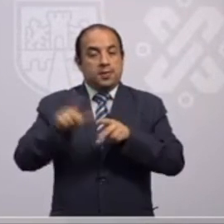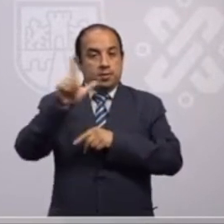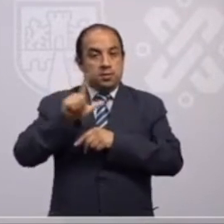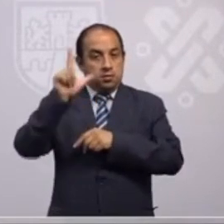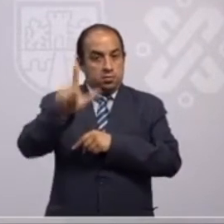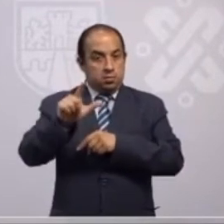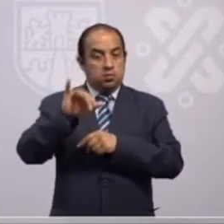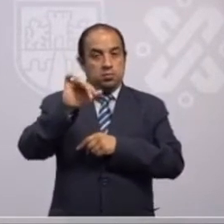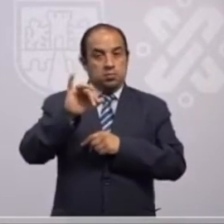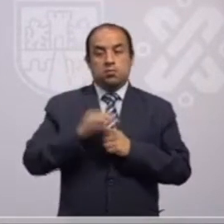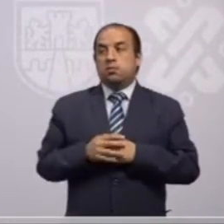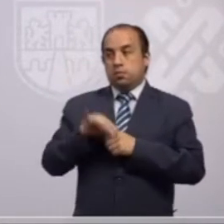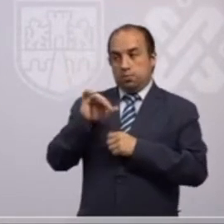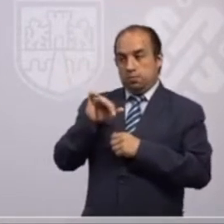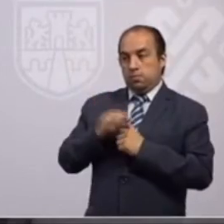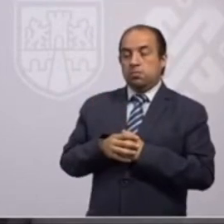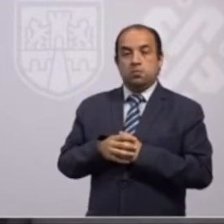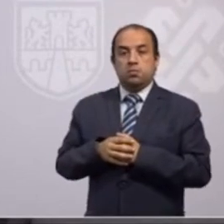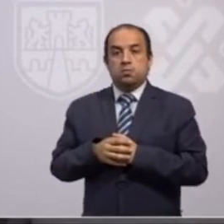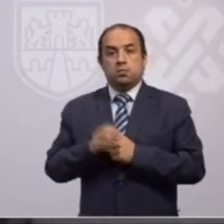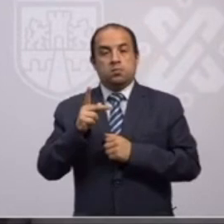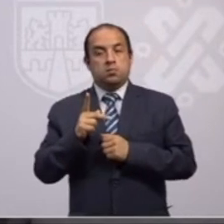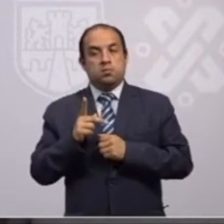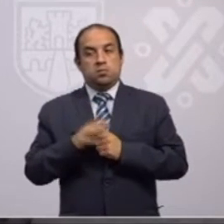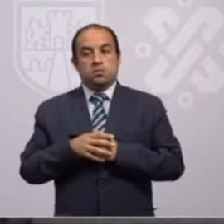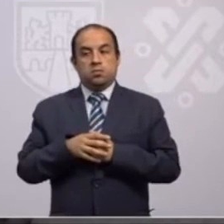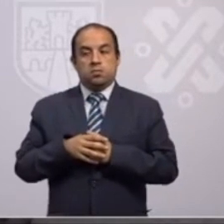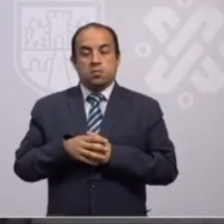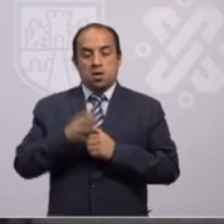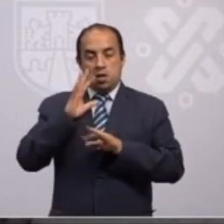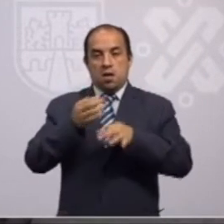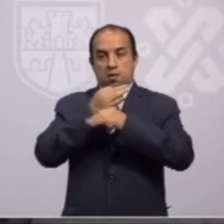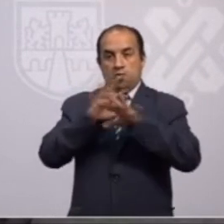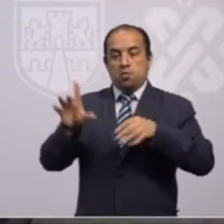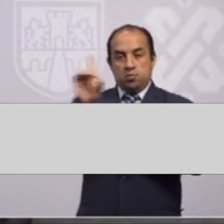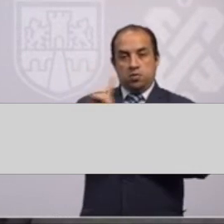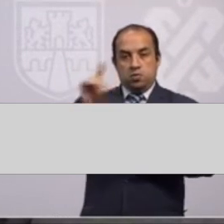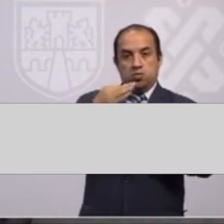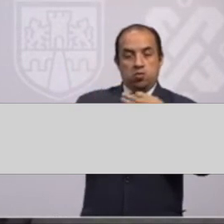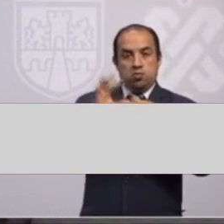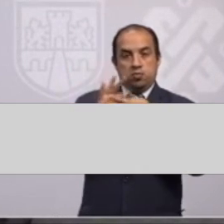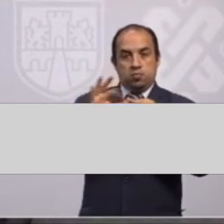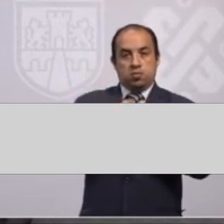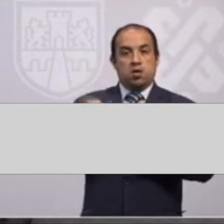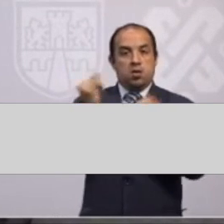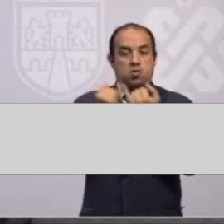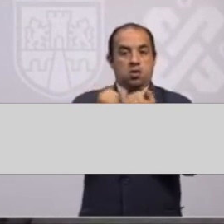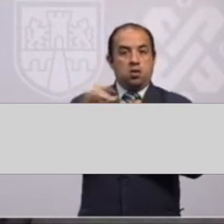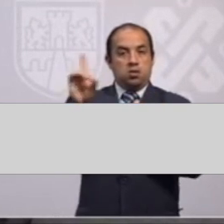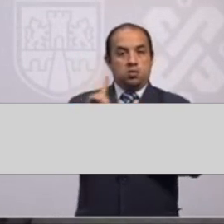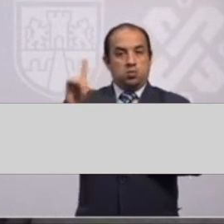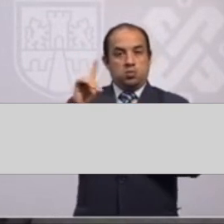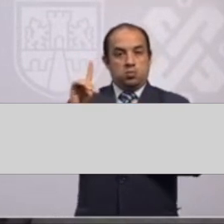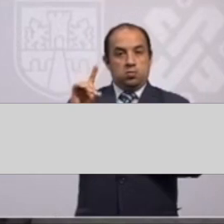el número de contagios y hospitalizaciones continuará el horario hasta las 7 de la noche de establecimientos mercantiles. En el caso de restaurantes,